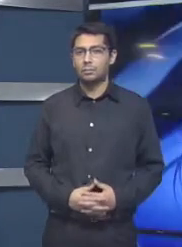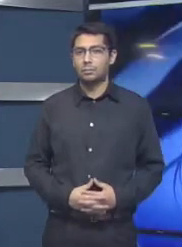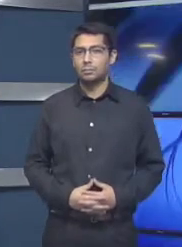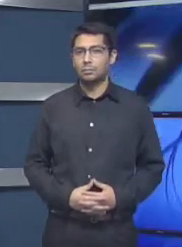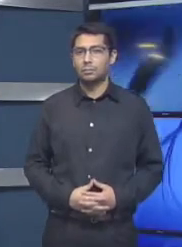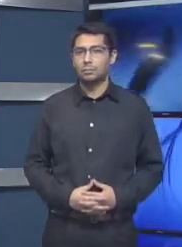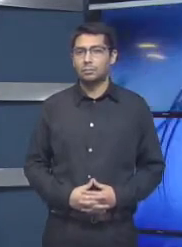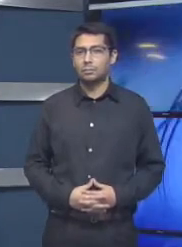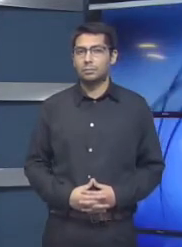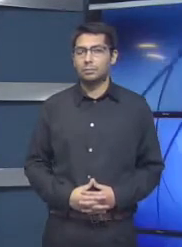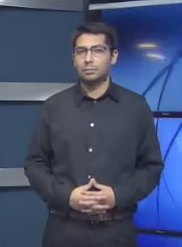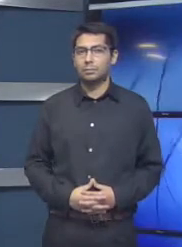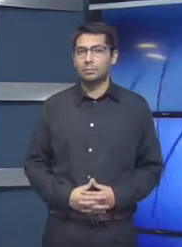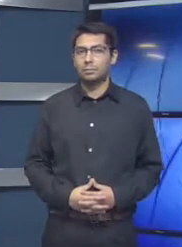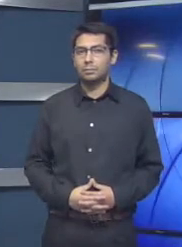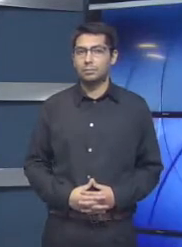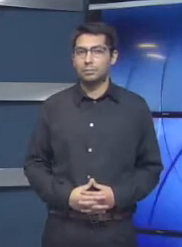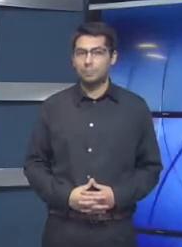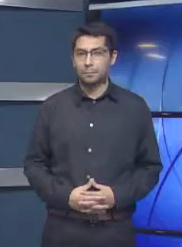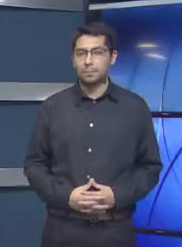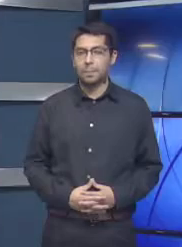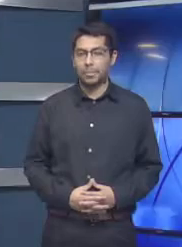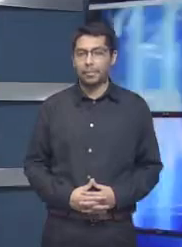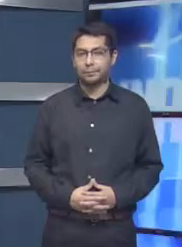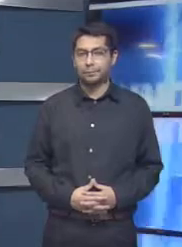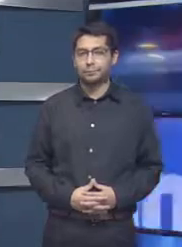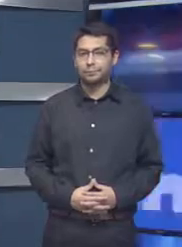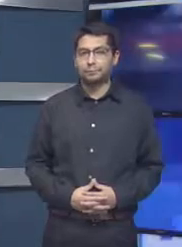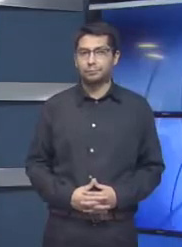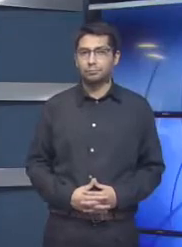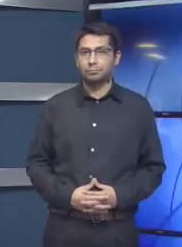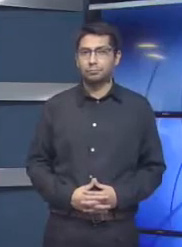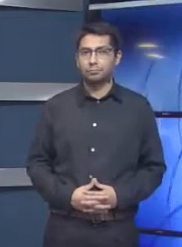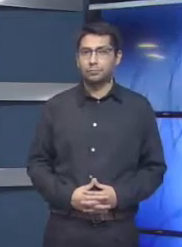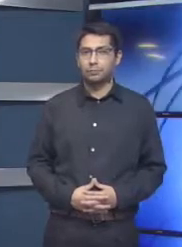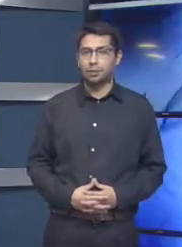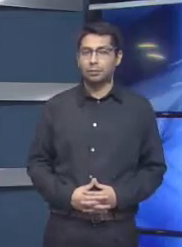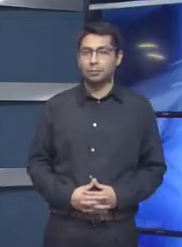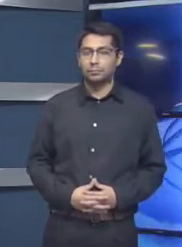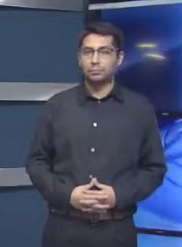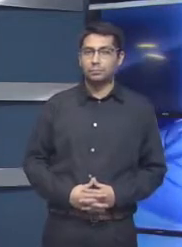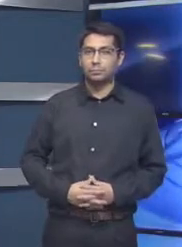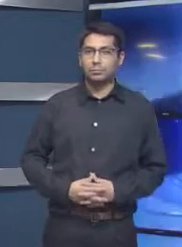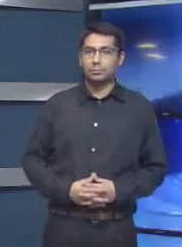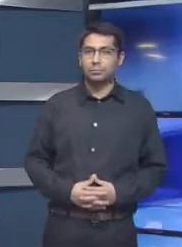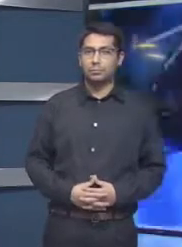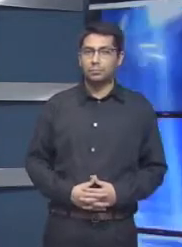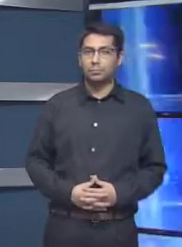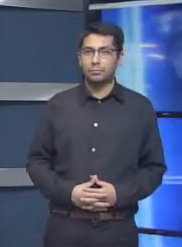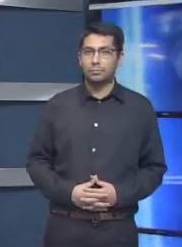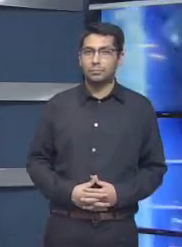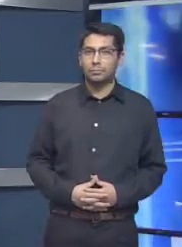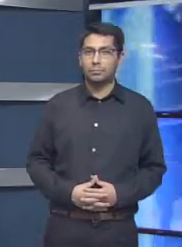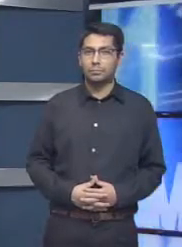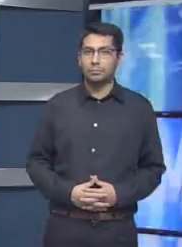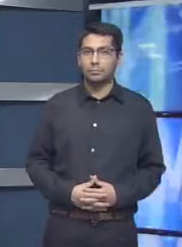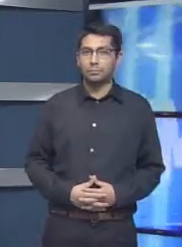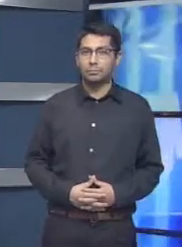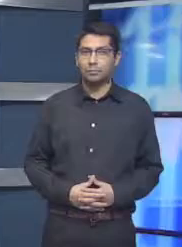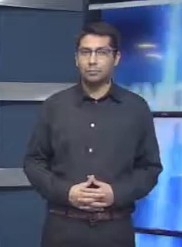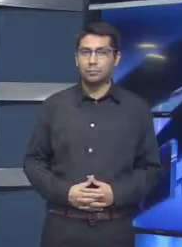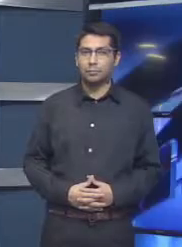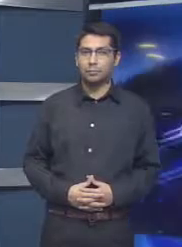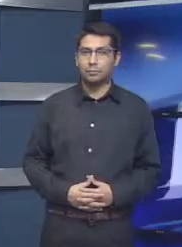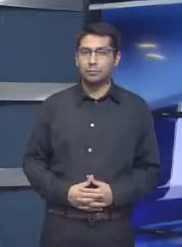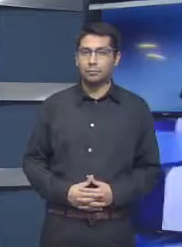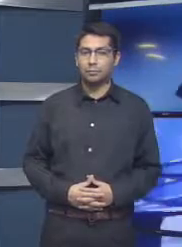problemática de atravesar fronteras provinciales, los choferes ya no querían más, no querían venir más, no llegar